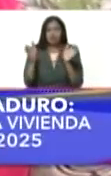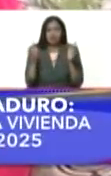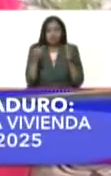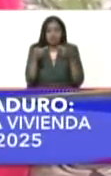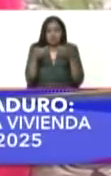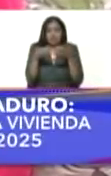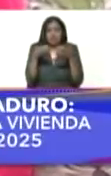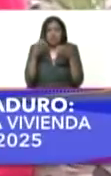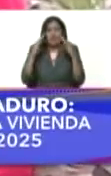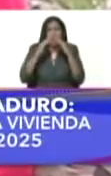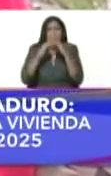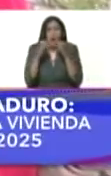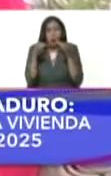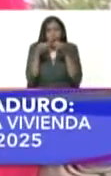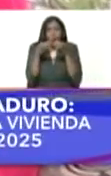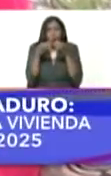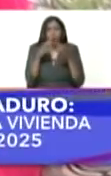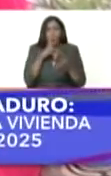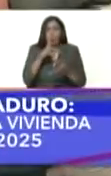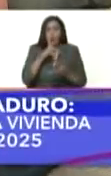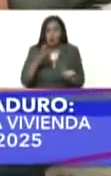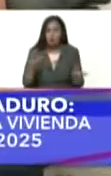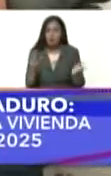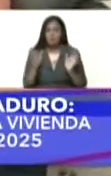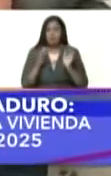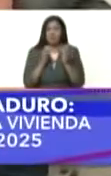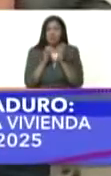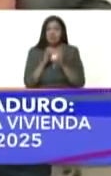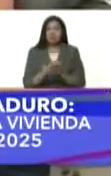fósforo, anicar.